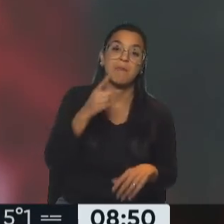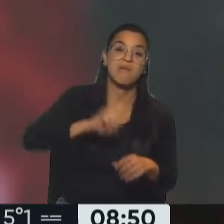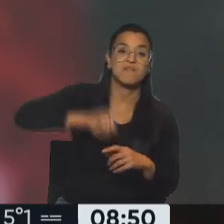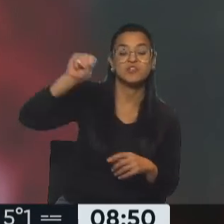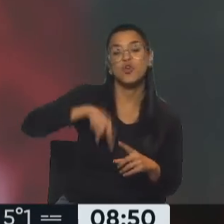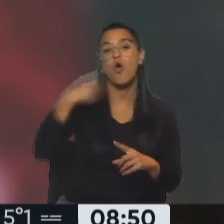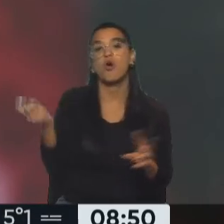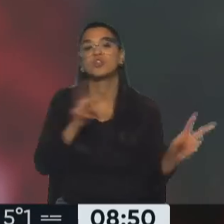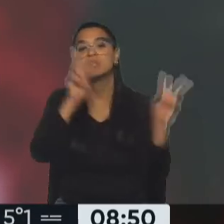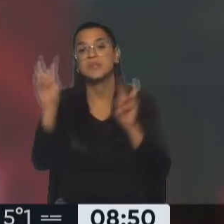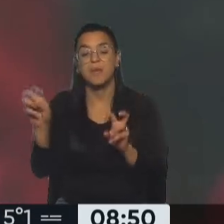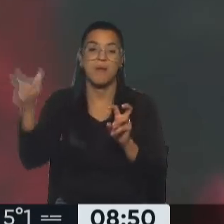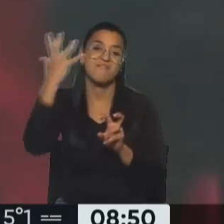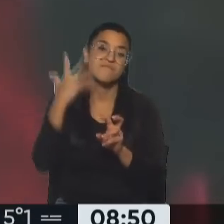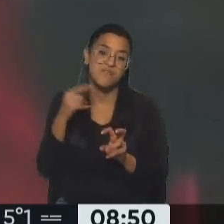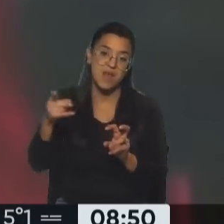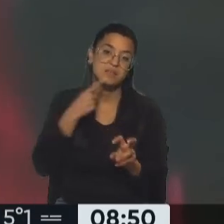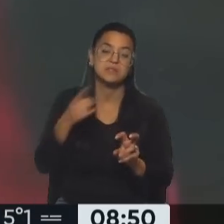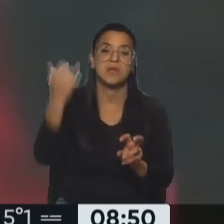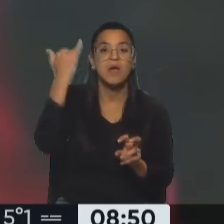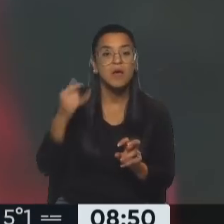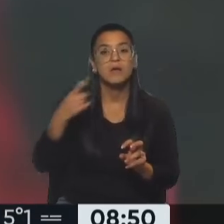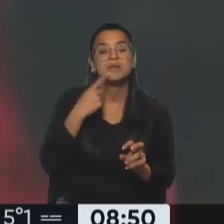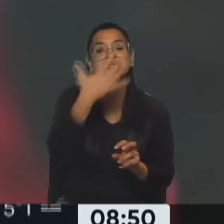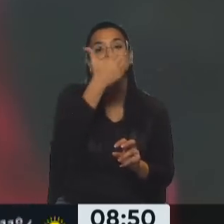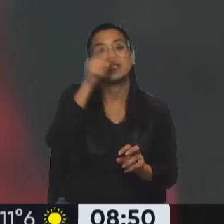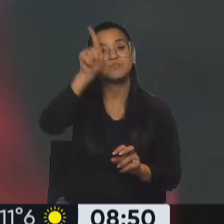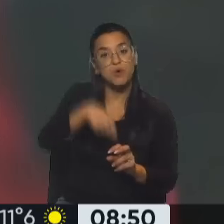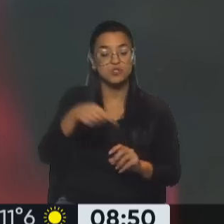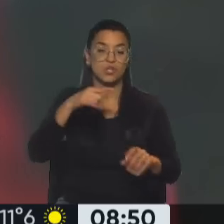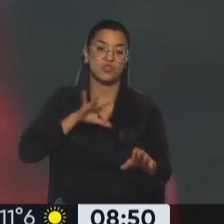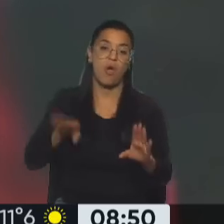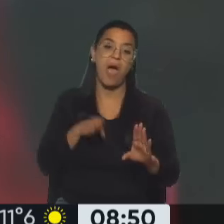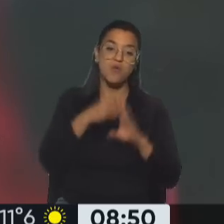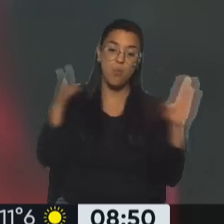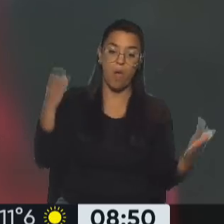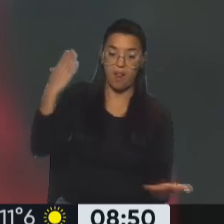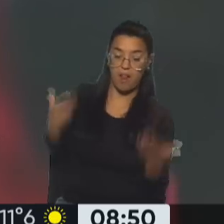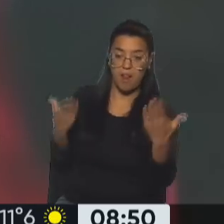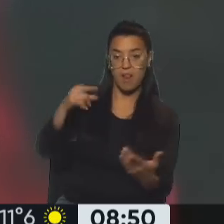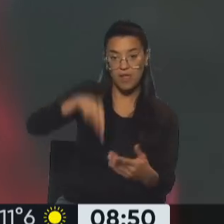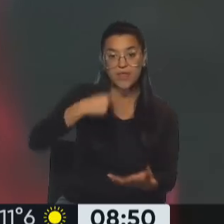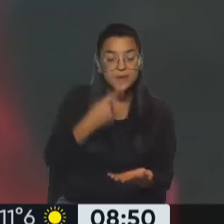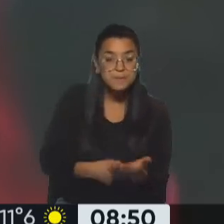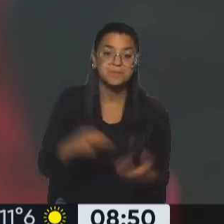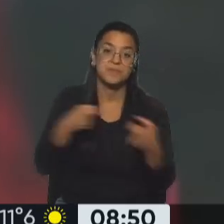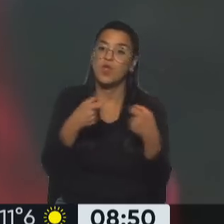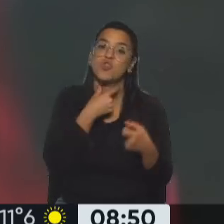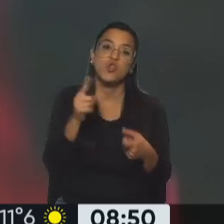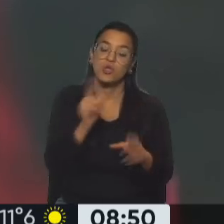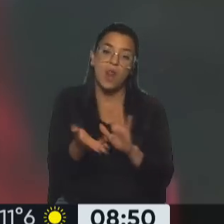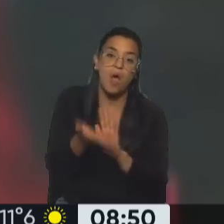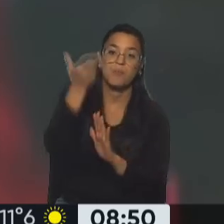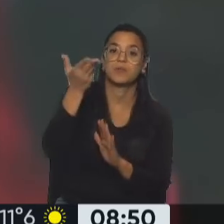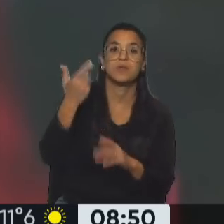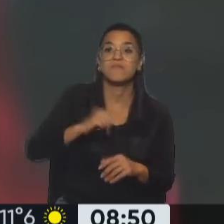tema que en Francia está ubicándose en el 6% interanual. Y esta decisión de las empresas de no querer aumentar según